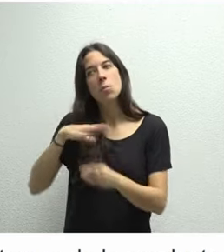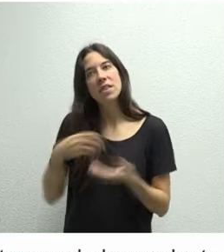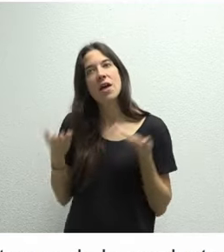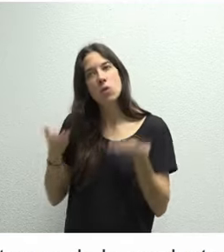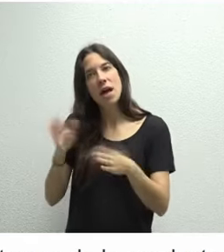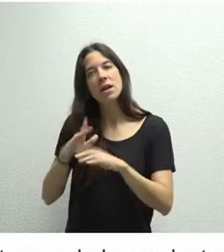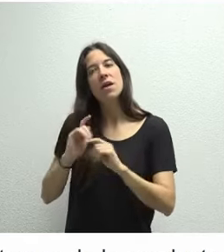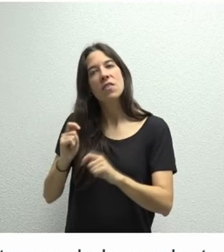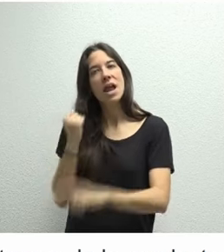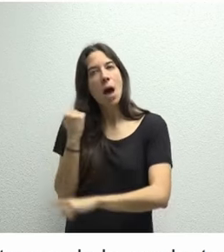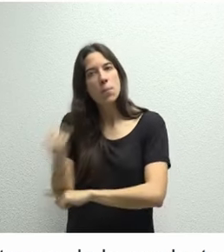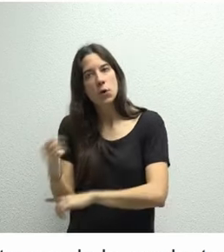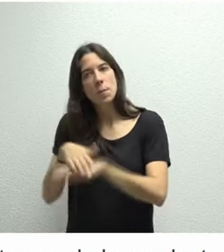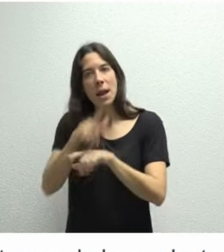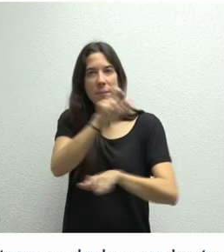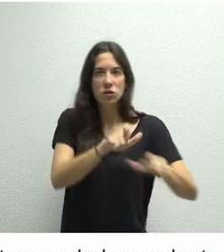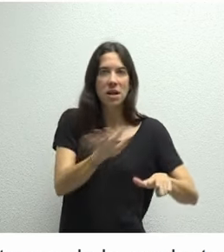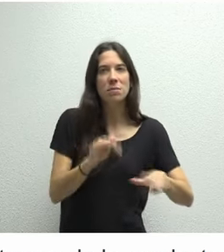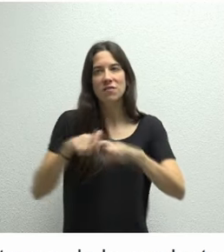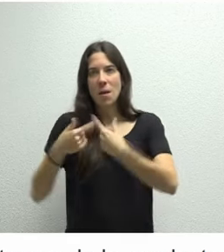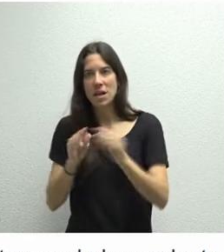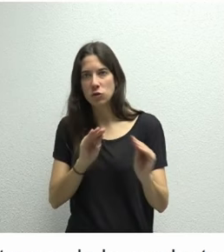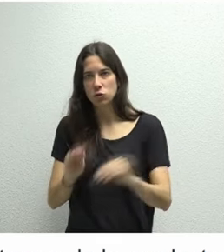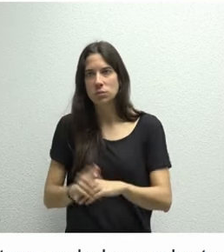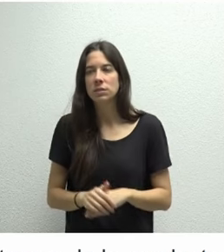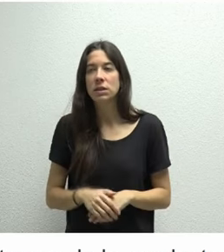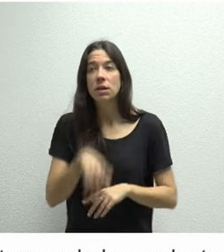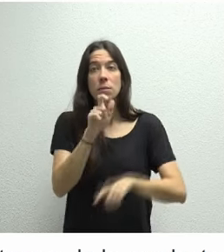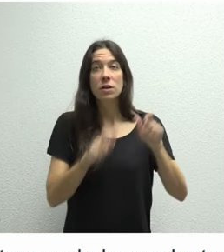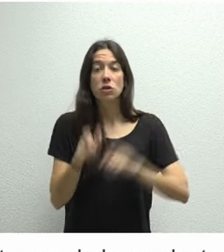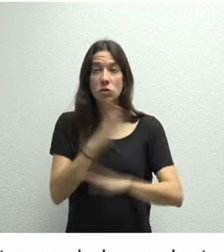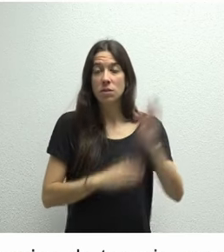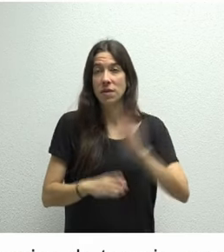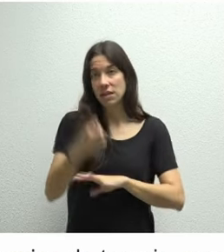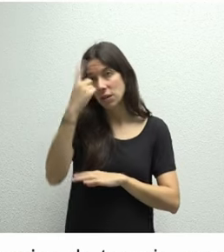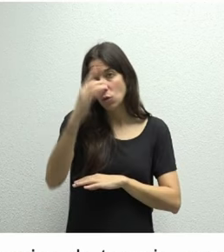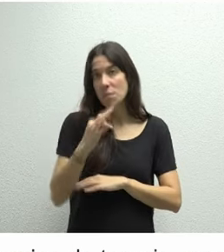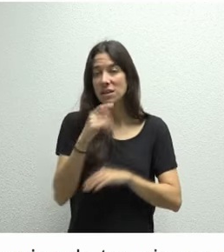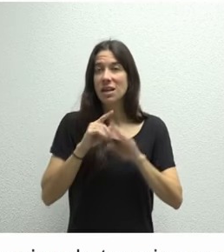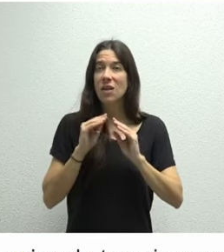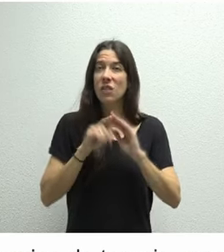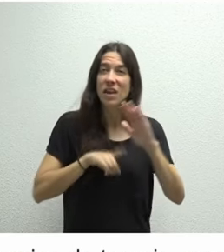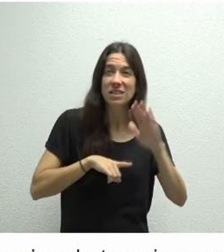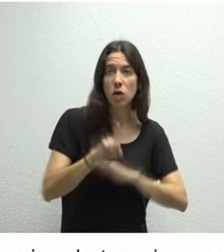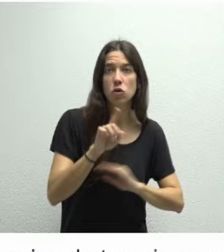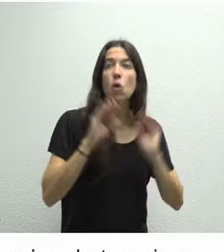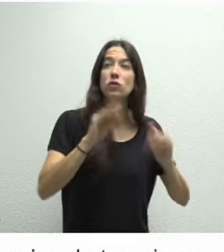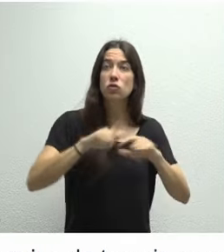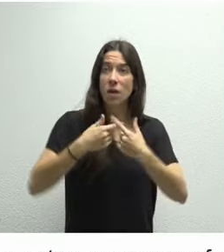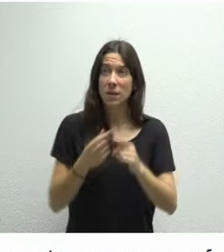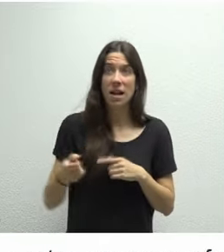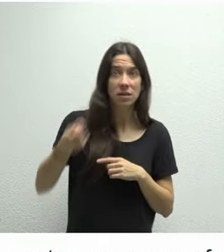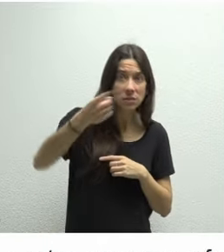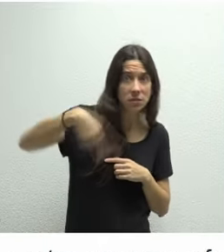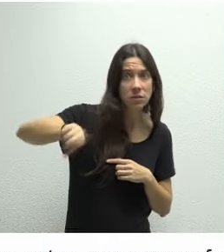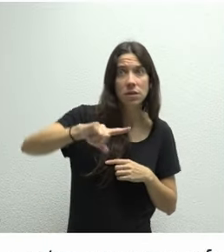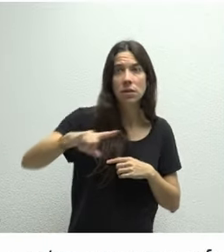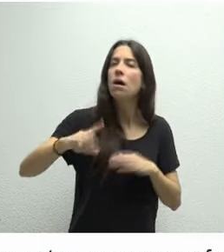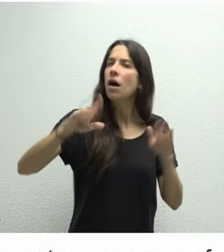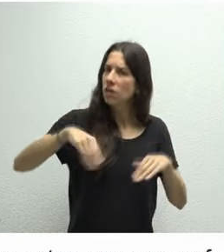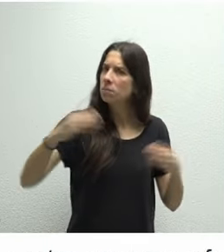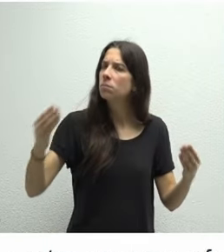personas y familias las personas con discapacidad intelectual y del desarrollo y sus familias logran avances